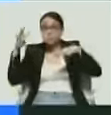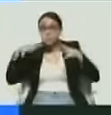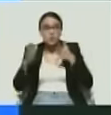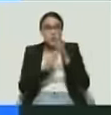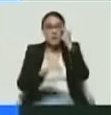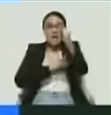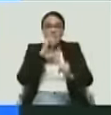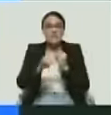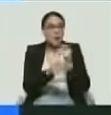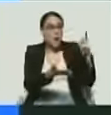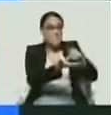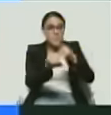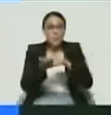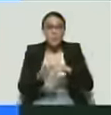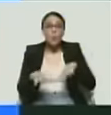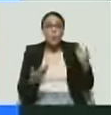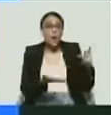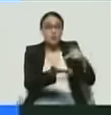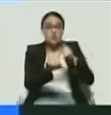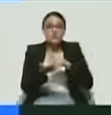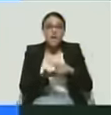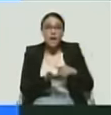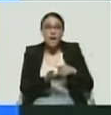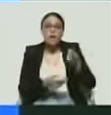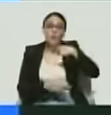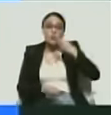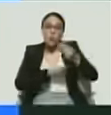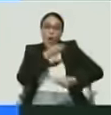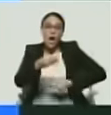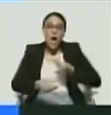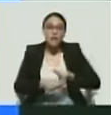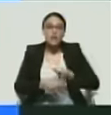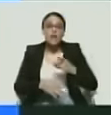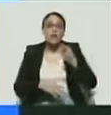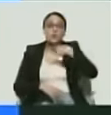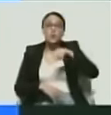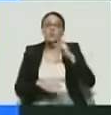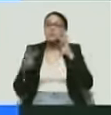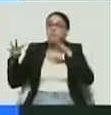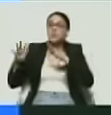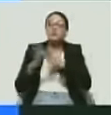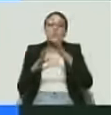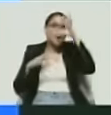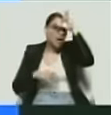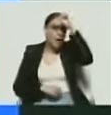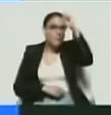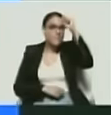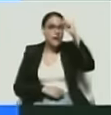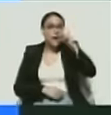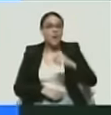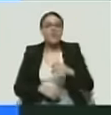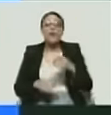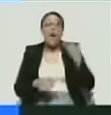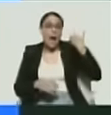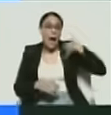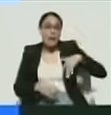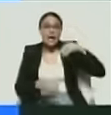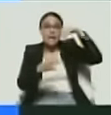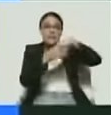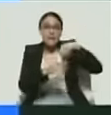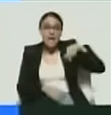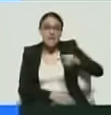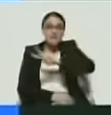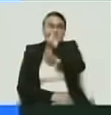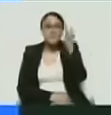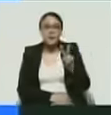las pruebas de lo que están haciendo desde la embajada de la República Argentina en Venezuela, la